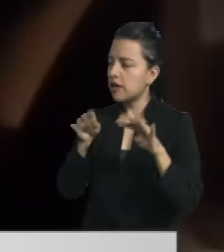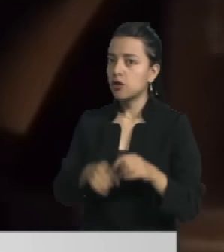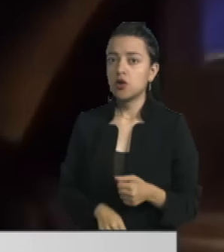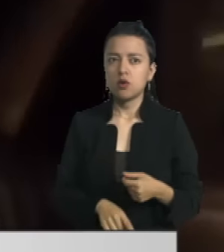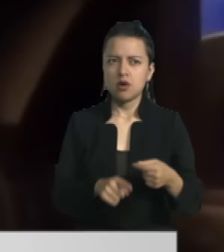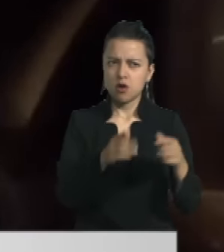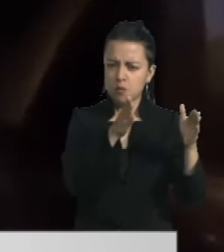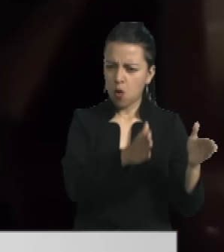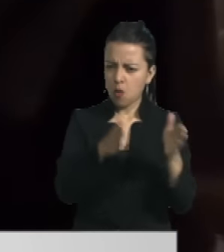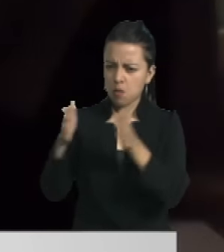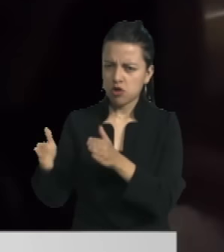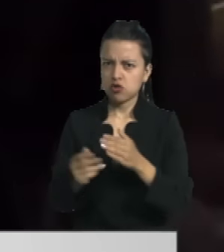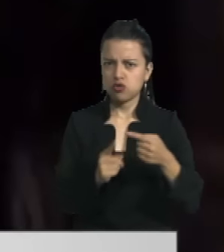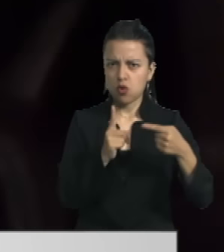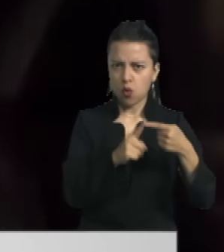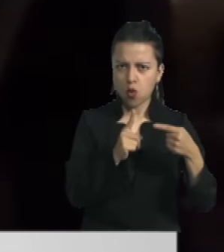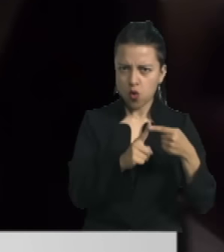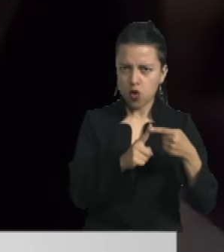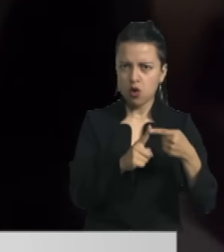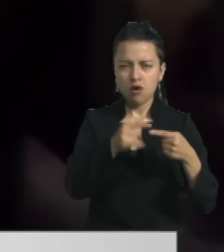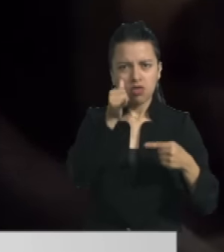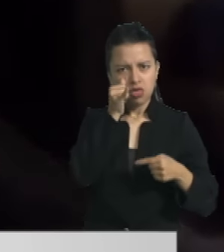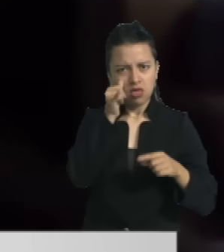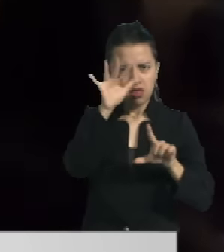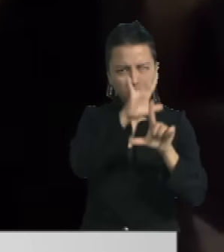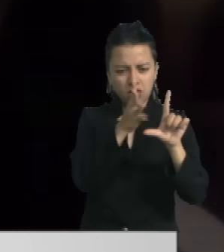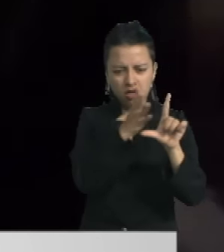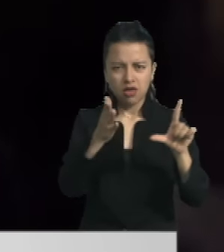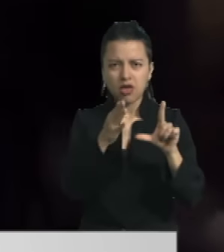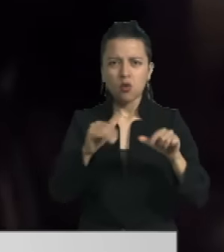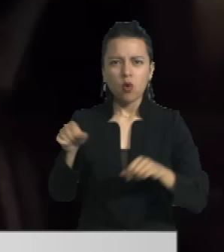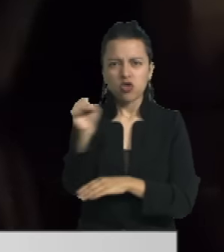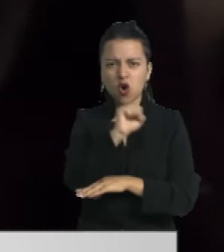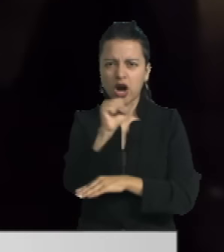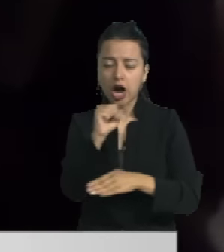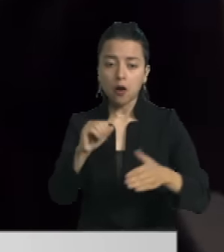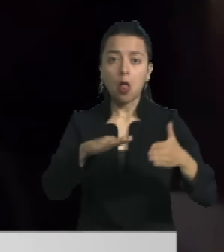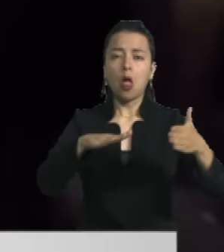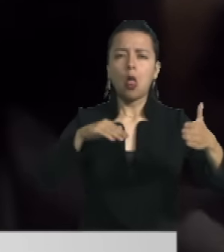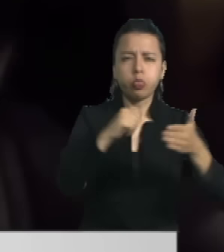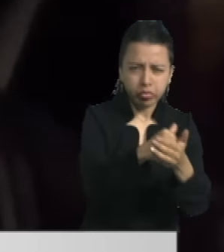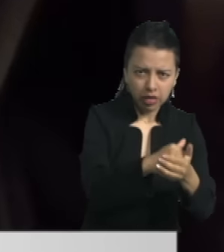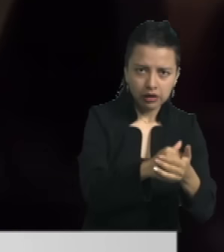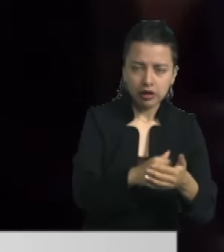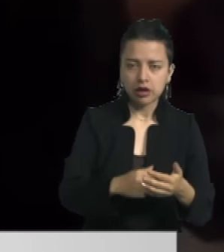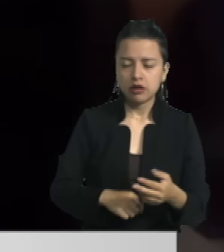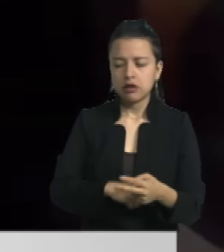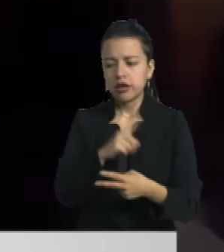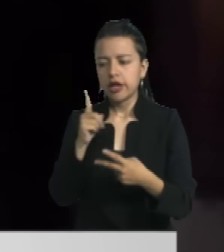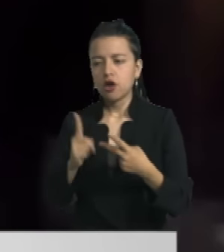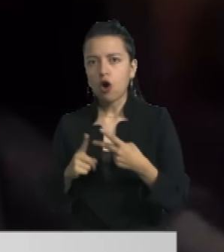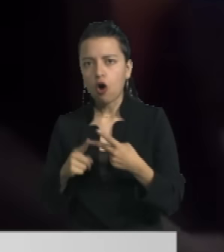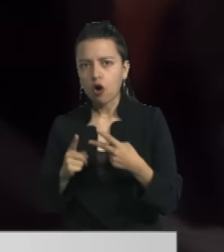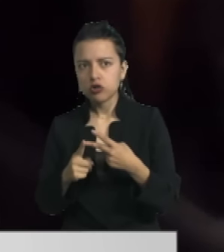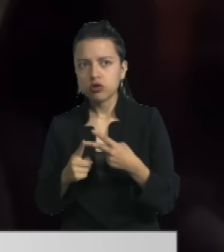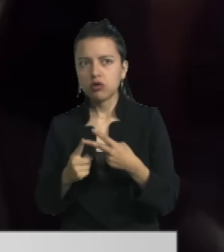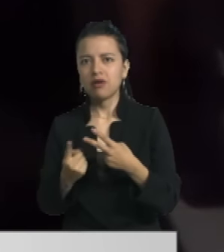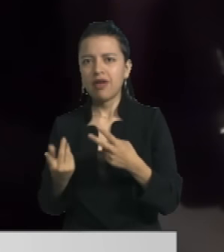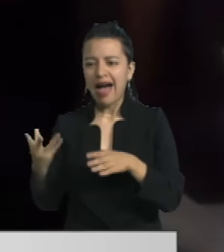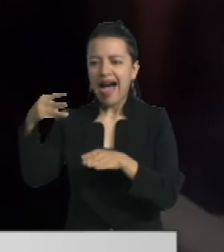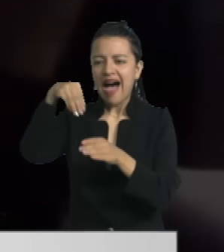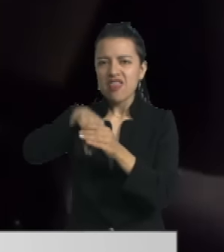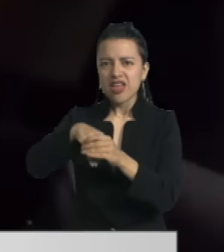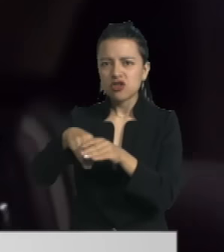de cámara de seguridad donde se ve el vehículo chocar cuando pierde el control por la persecu por la persecución que ustedes realizan y otro que es dentro de las